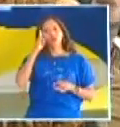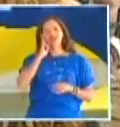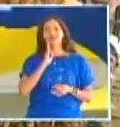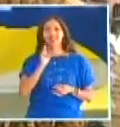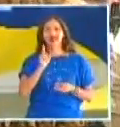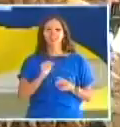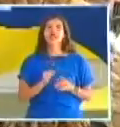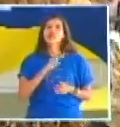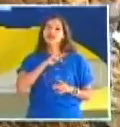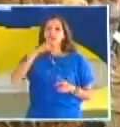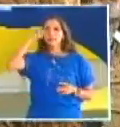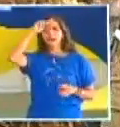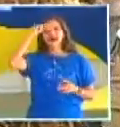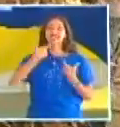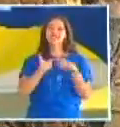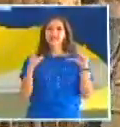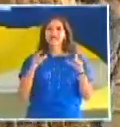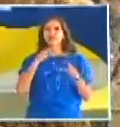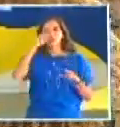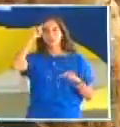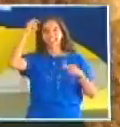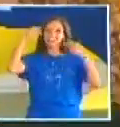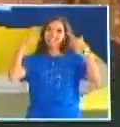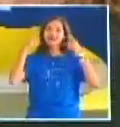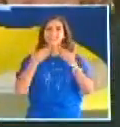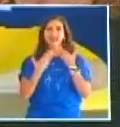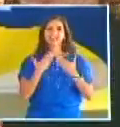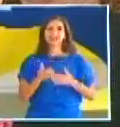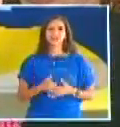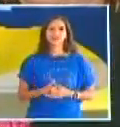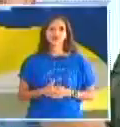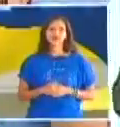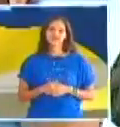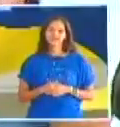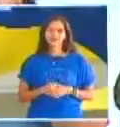a nuestro padre libertador y a nuestro padre Chávez. Gracias, presidente.